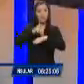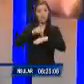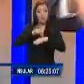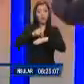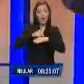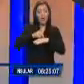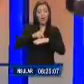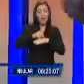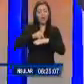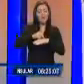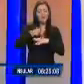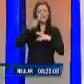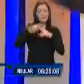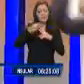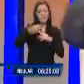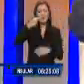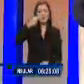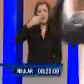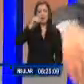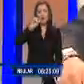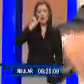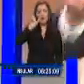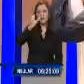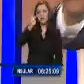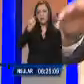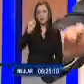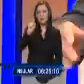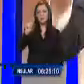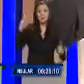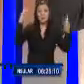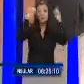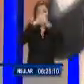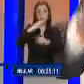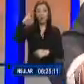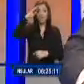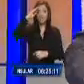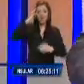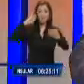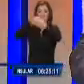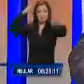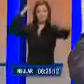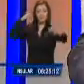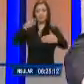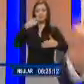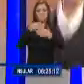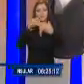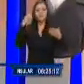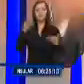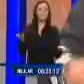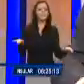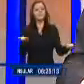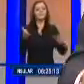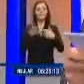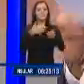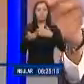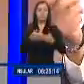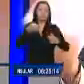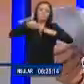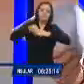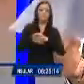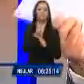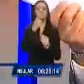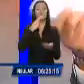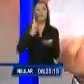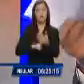hacerlo tuvo que sortear inclusive las dificultades que puso la policía para ingresar una carta, ¿no es cierto? Él tenía los elementos